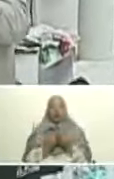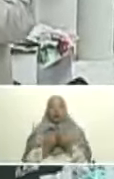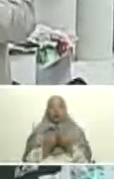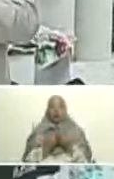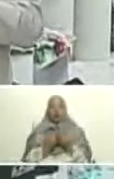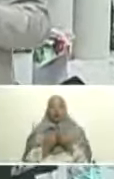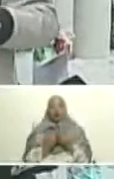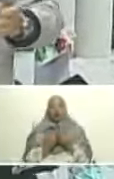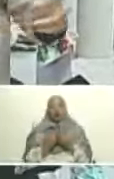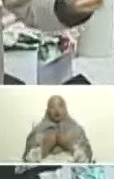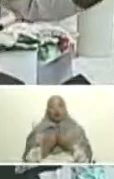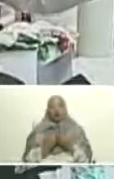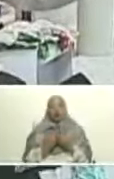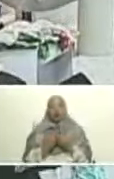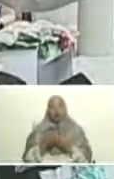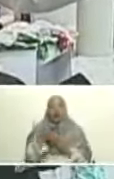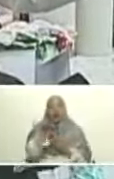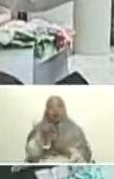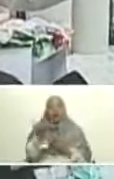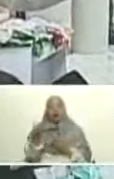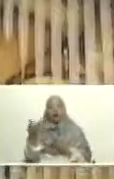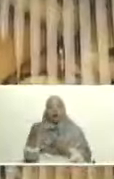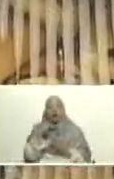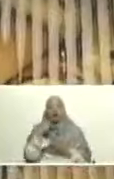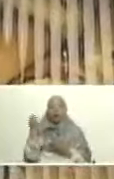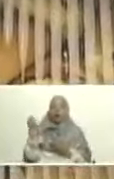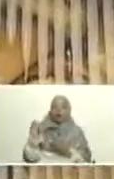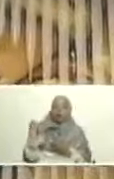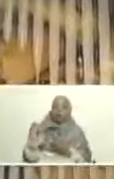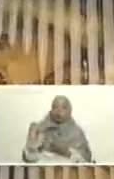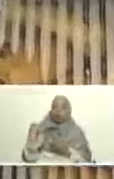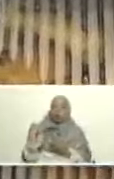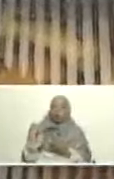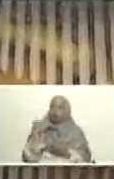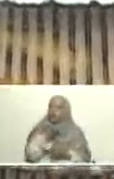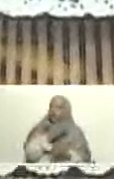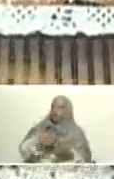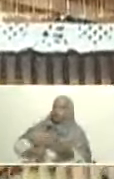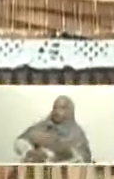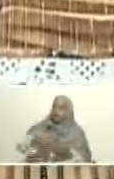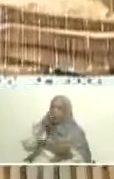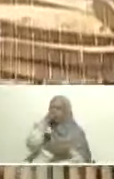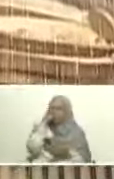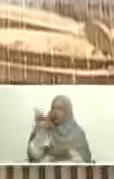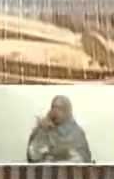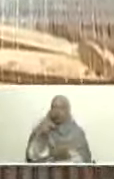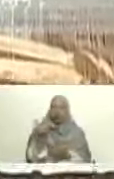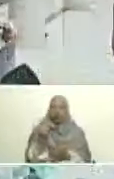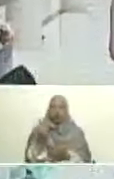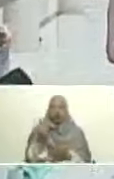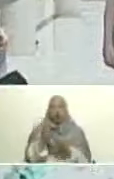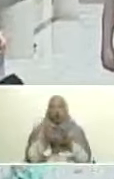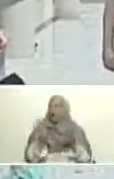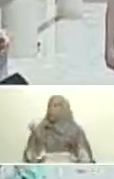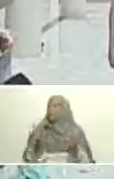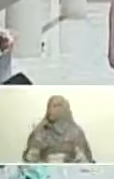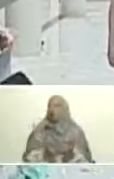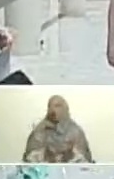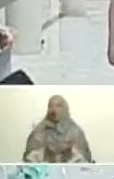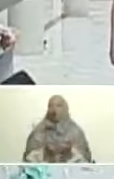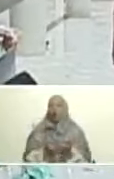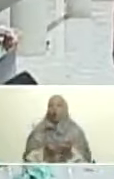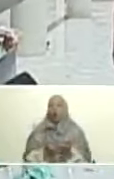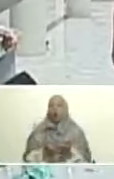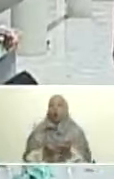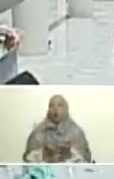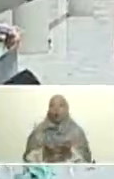eso es lo que yo le digo a los banqueros. Román, presidente del Banco de Venezuela, el banco más grande del país. Banco